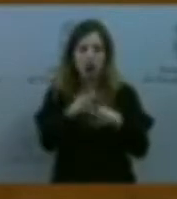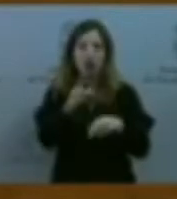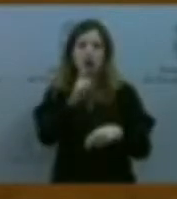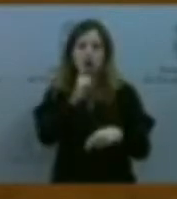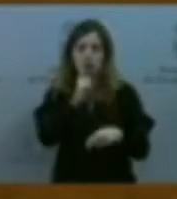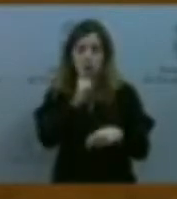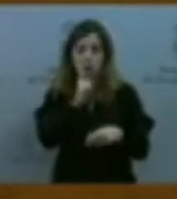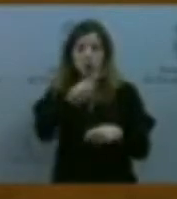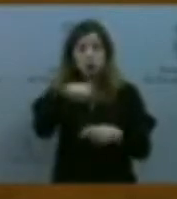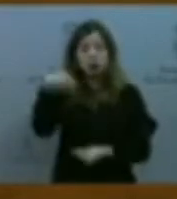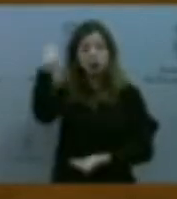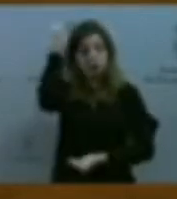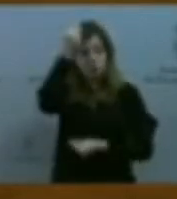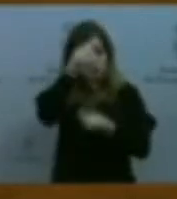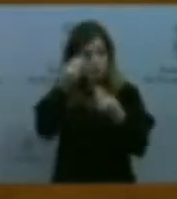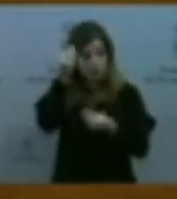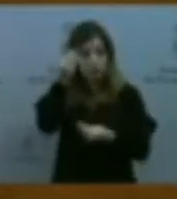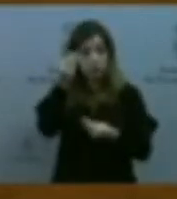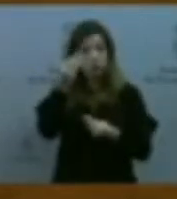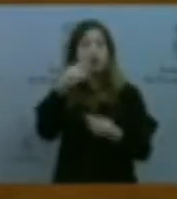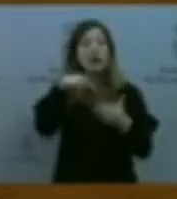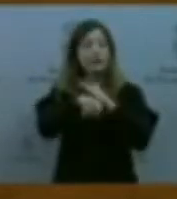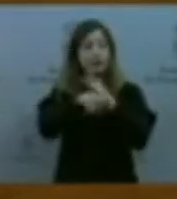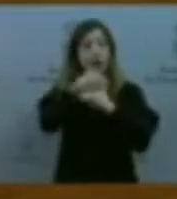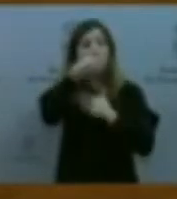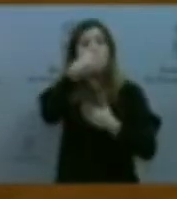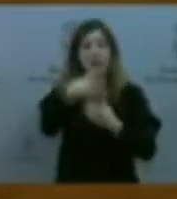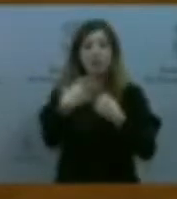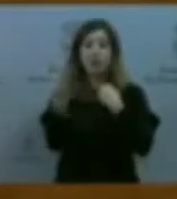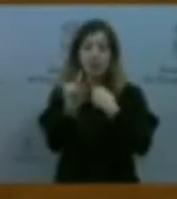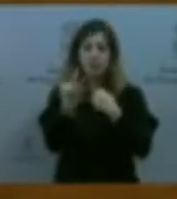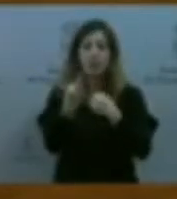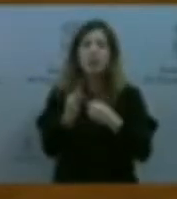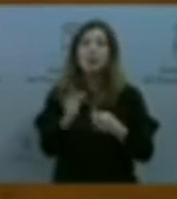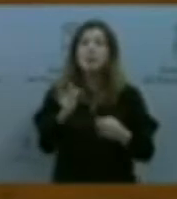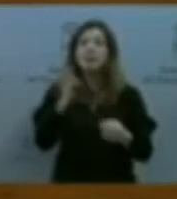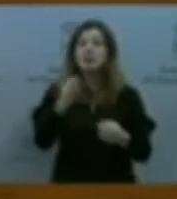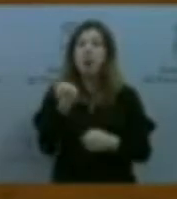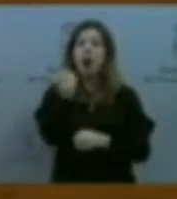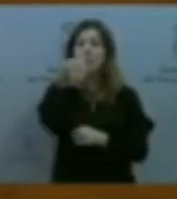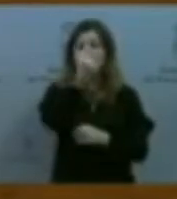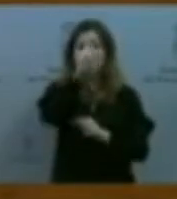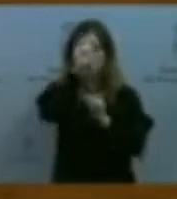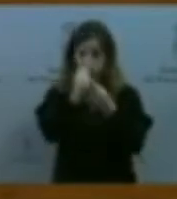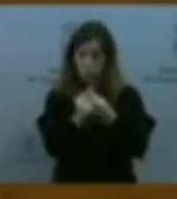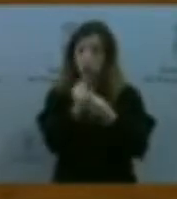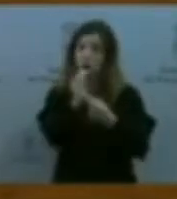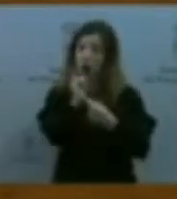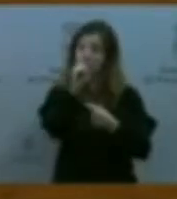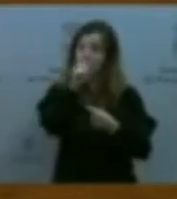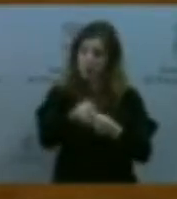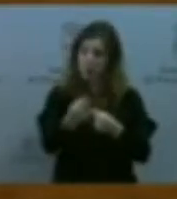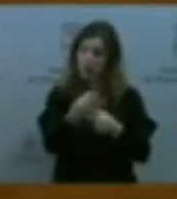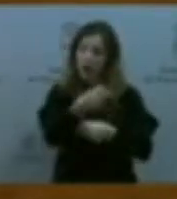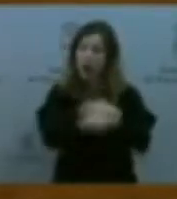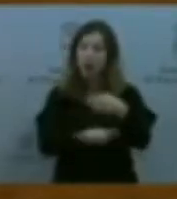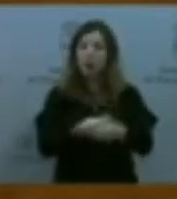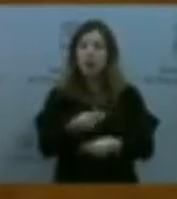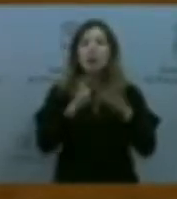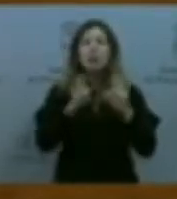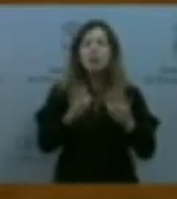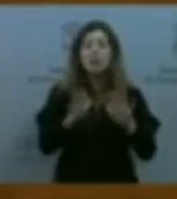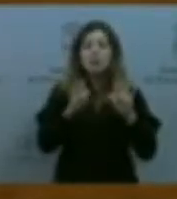gestionándolo bien, desde luego, teniendo amparo presupuestario también, pero estableciendo las bases primero y el